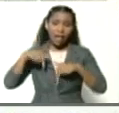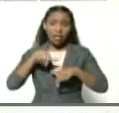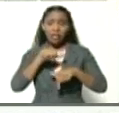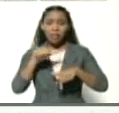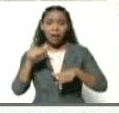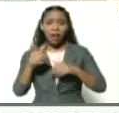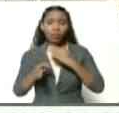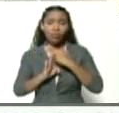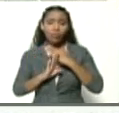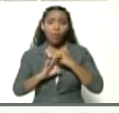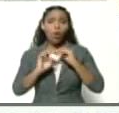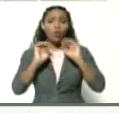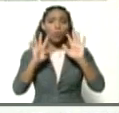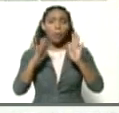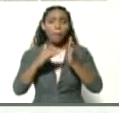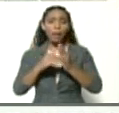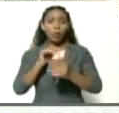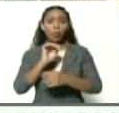tuvimos